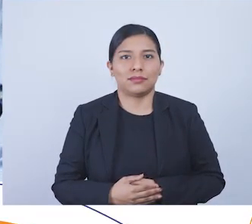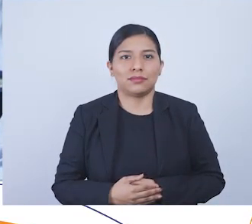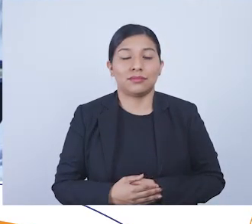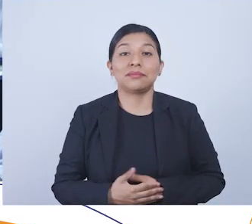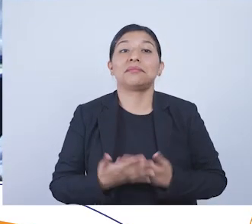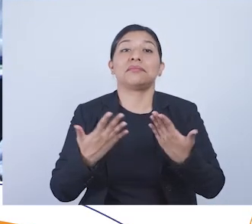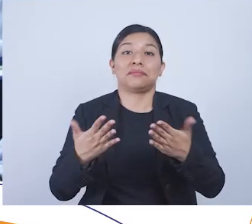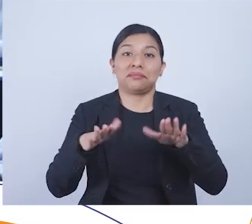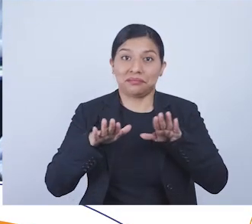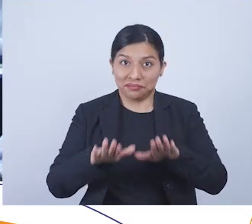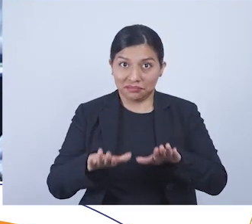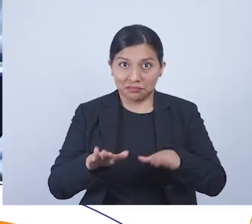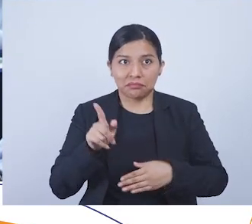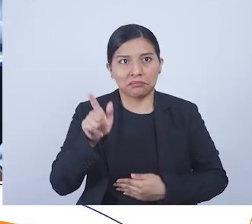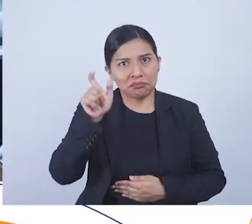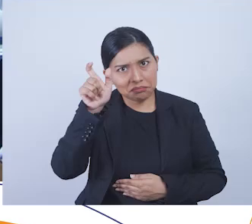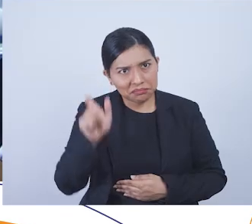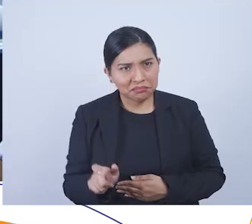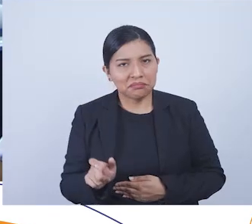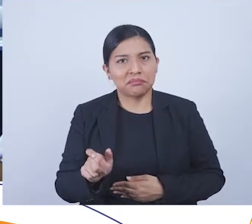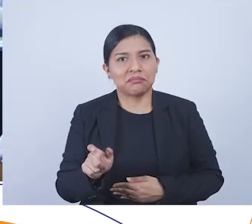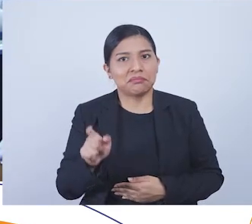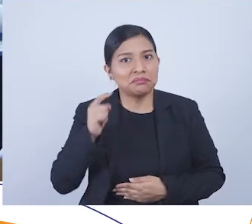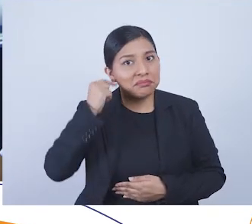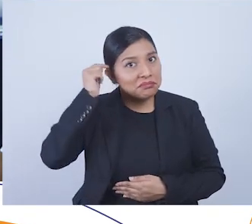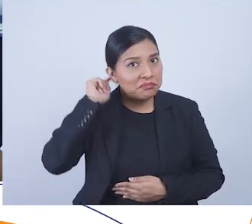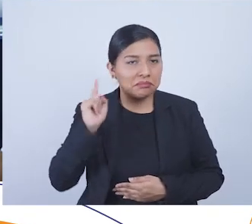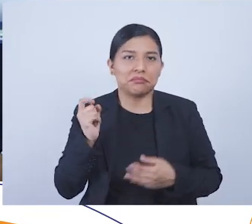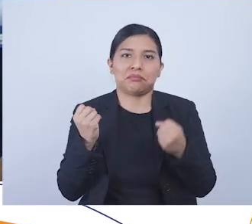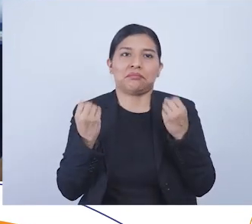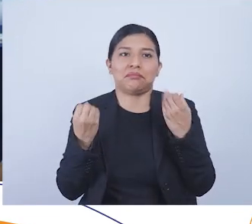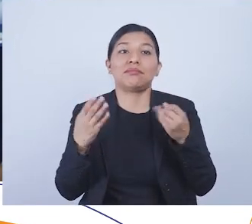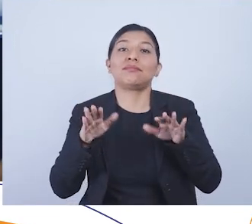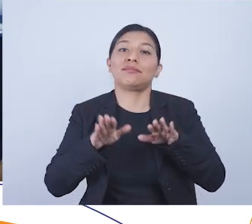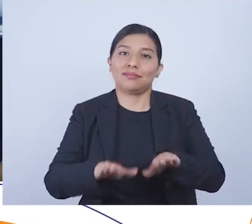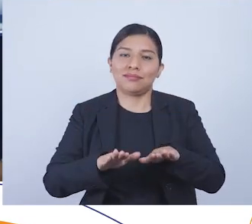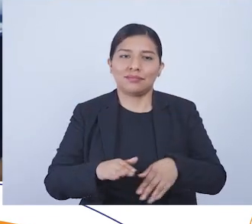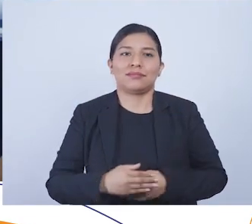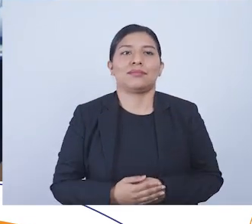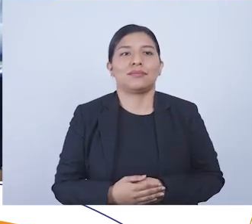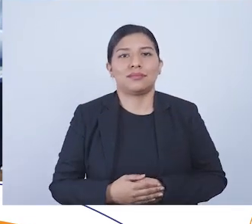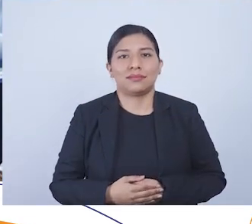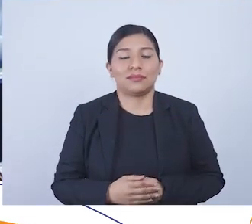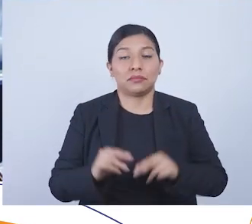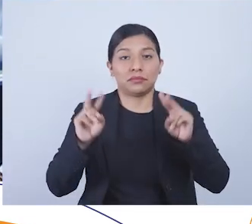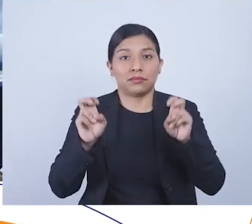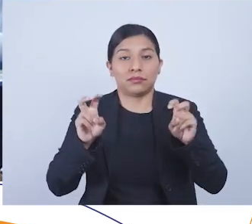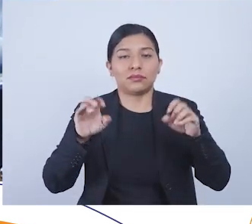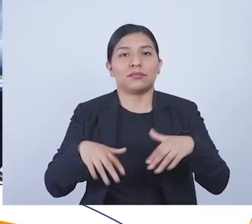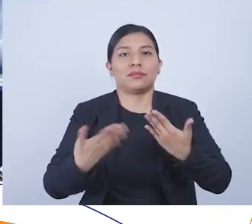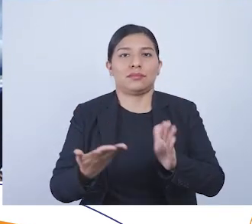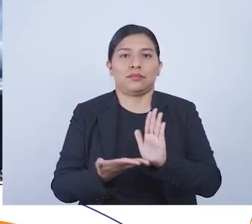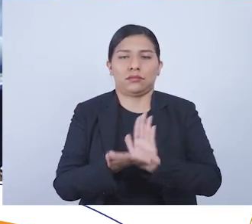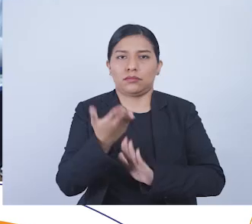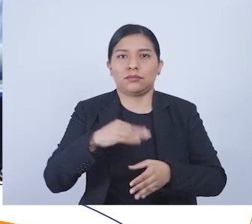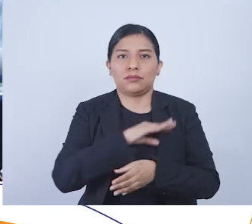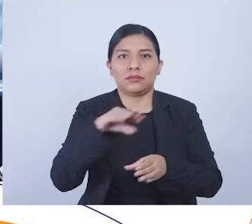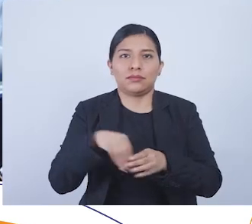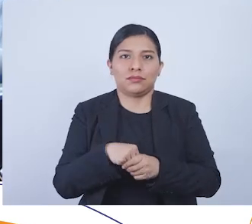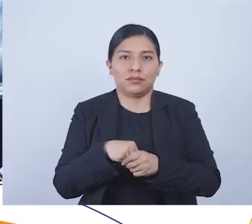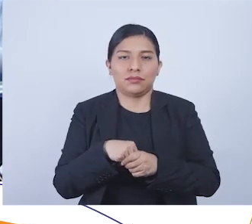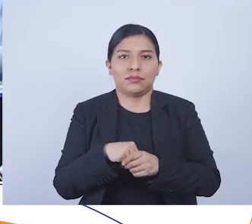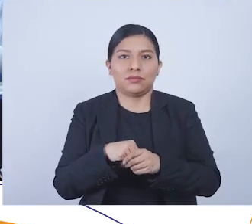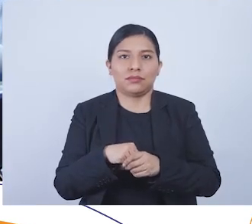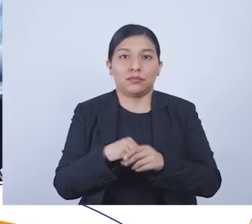Bien, gracias por las palabras del licenciado Enrique Murillo, que nos hizo un planteamiento acerca del desarrollo integral de la